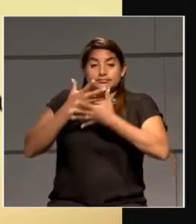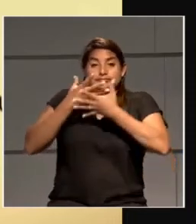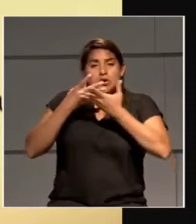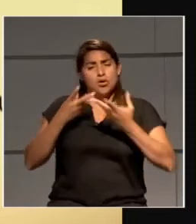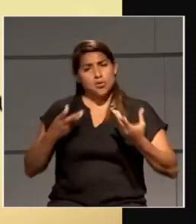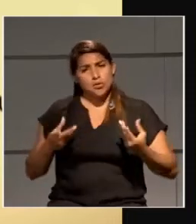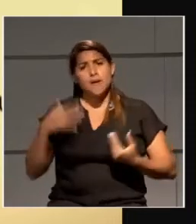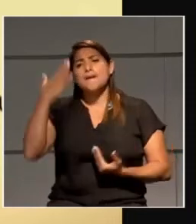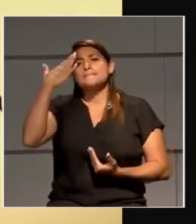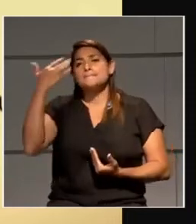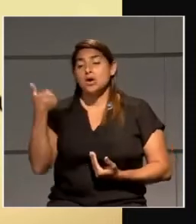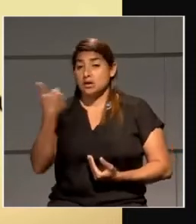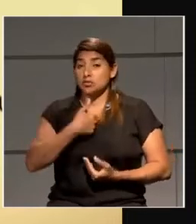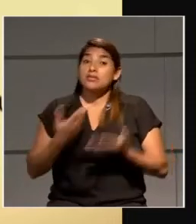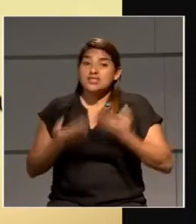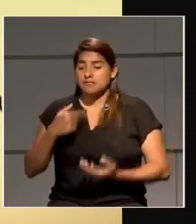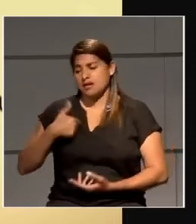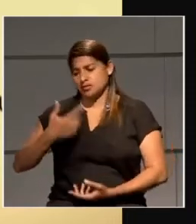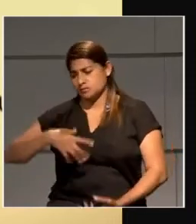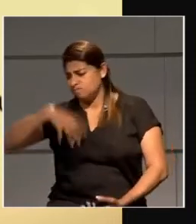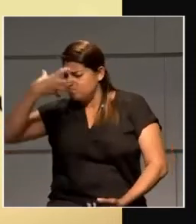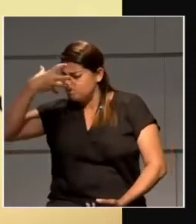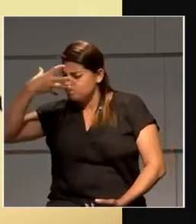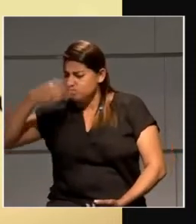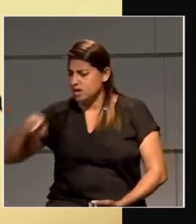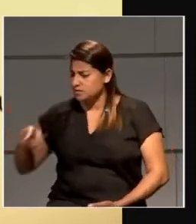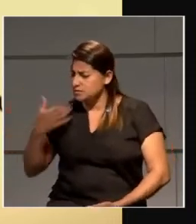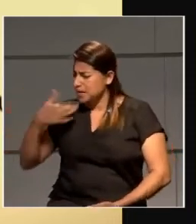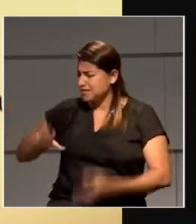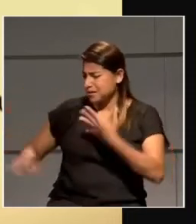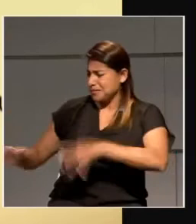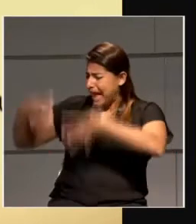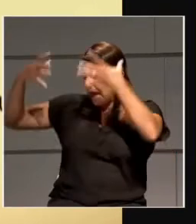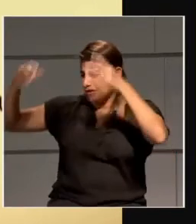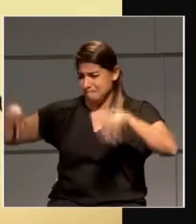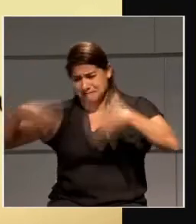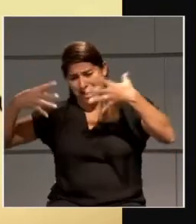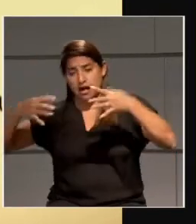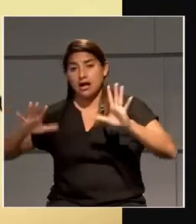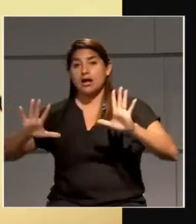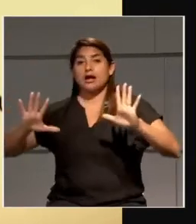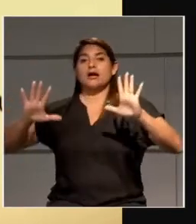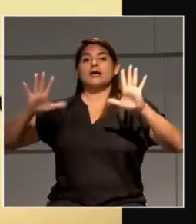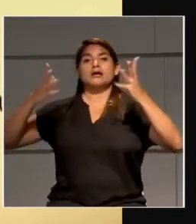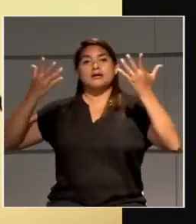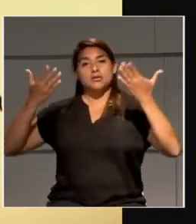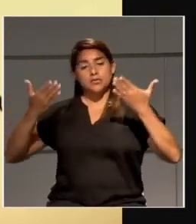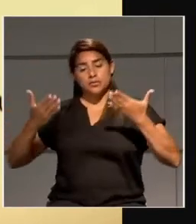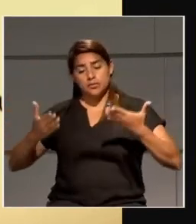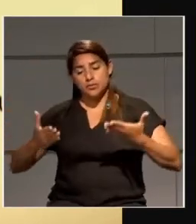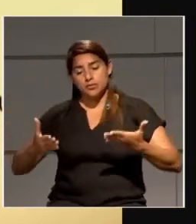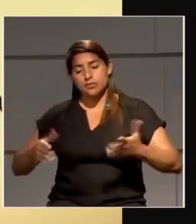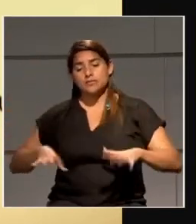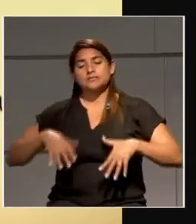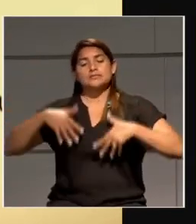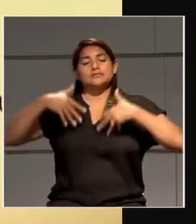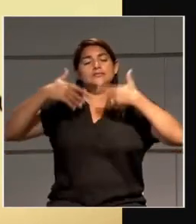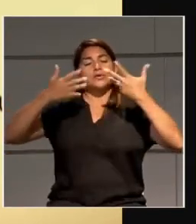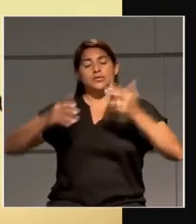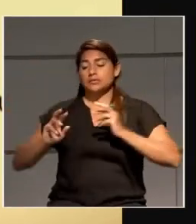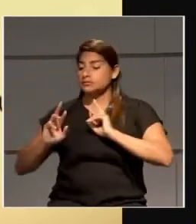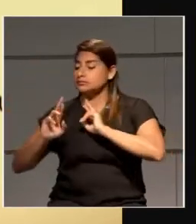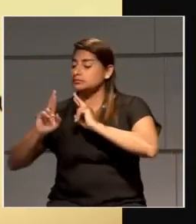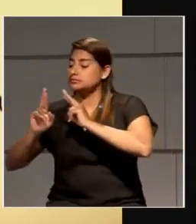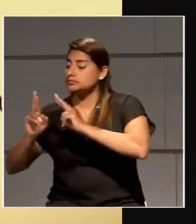Porque tal vez yo también me enojo con el berrinche de Pluck. Pero cuando yo tomo una pausa, me permito